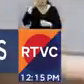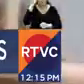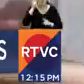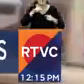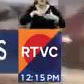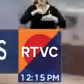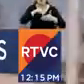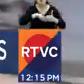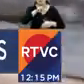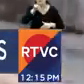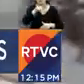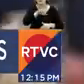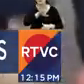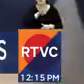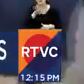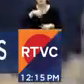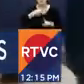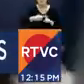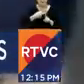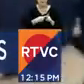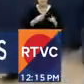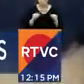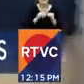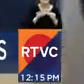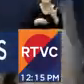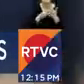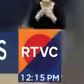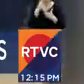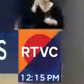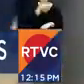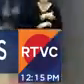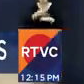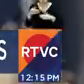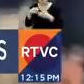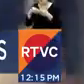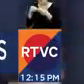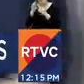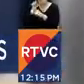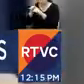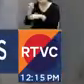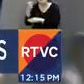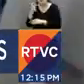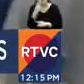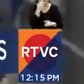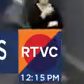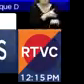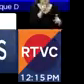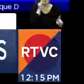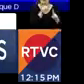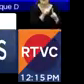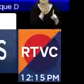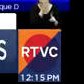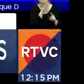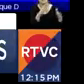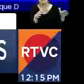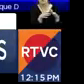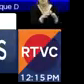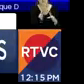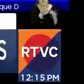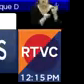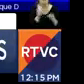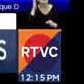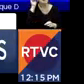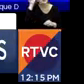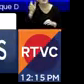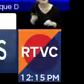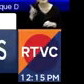además pagar indemnización de $1 millón para la rama judicial y la Fiscalía. El empresario es acusado de sobornar